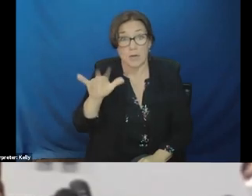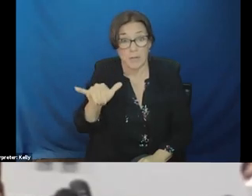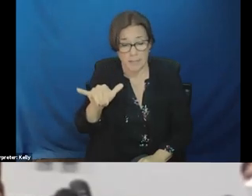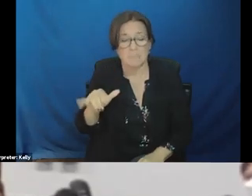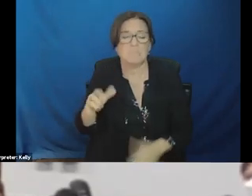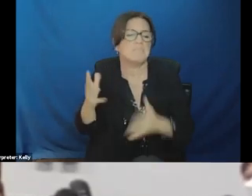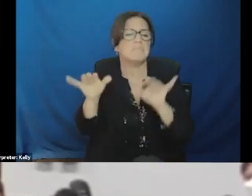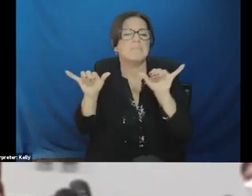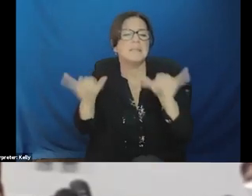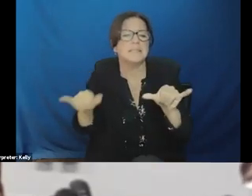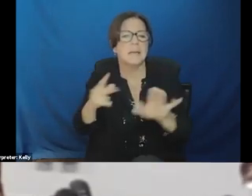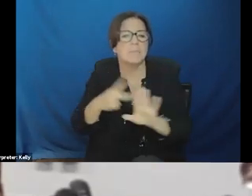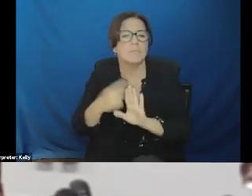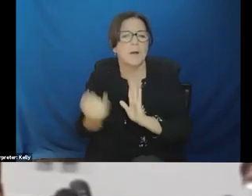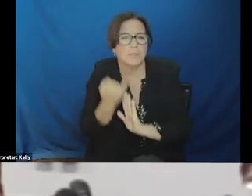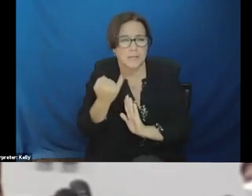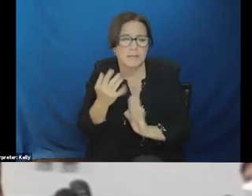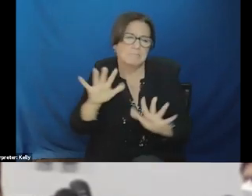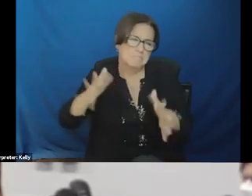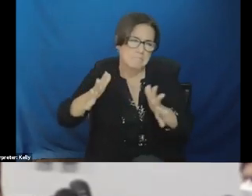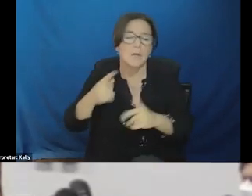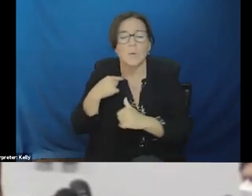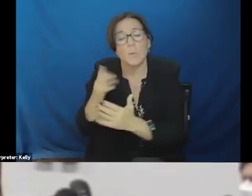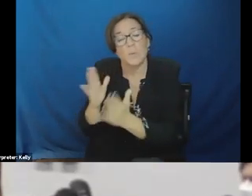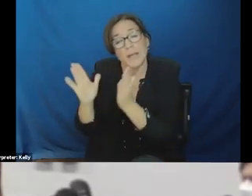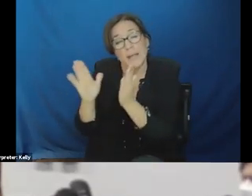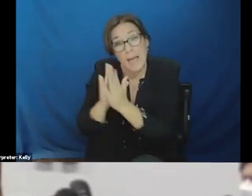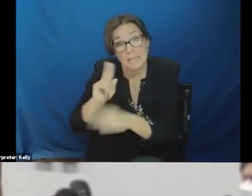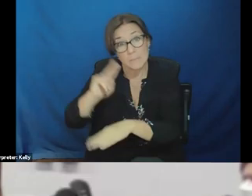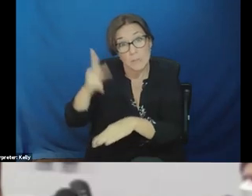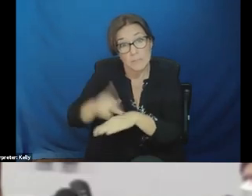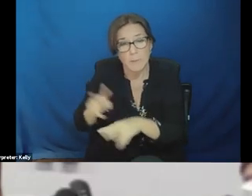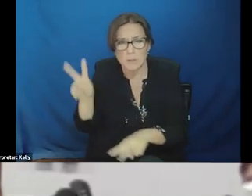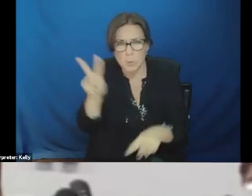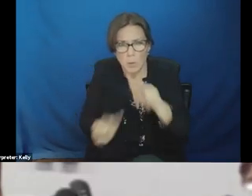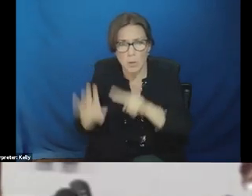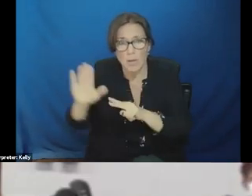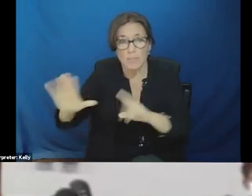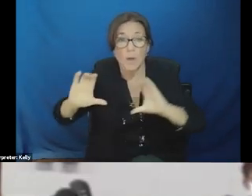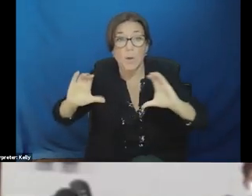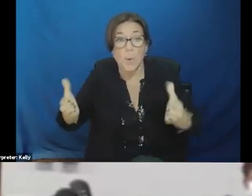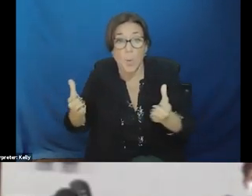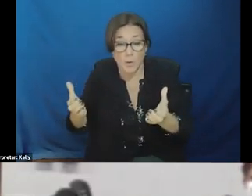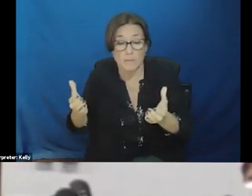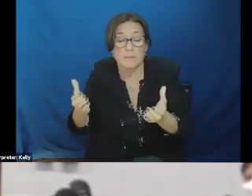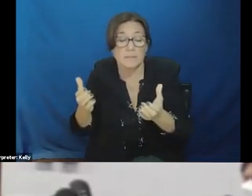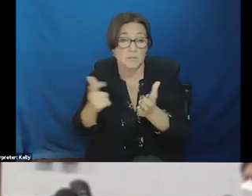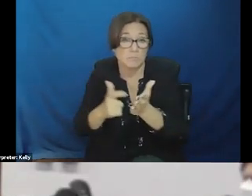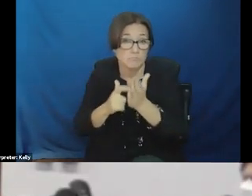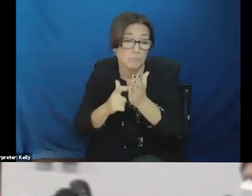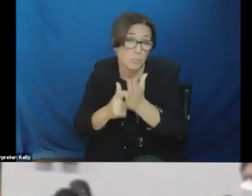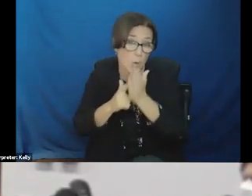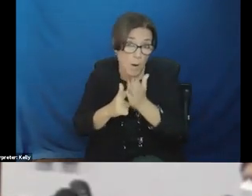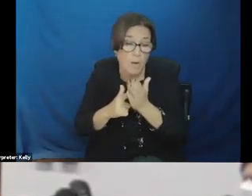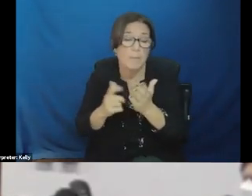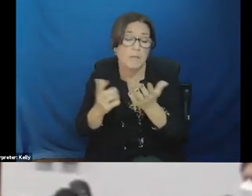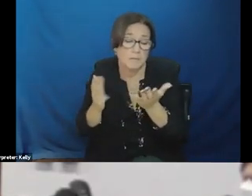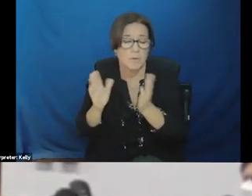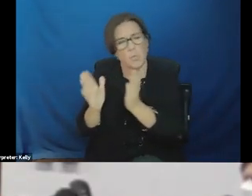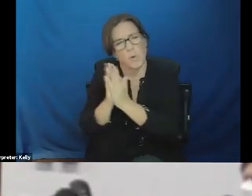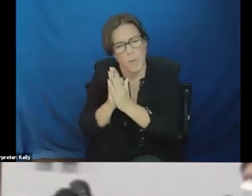adicional que de ahí a nivel de secundaria y preparatoria hicimos algo similar donde le pedimos a los directores que